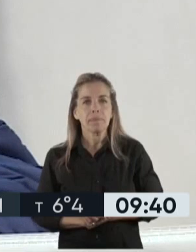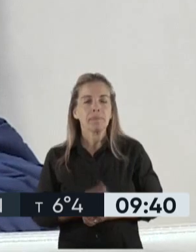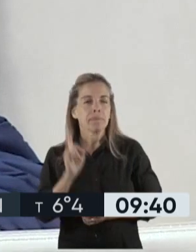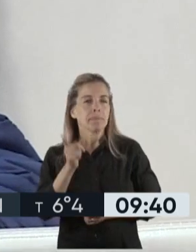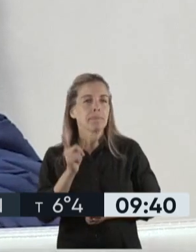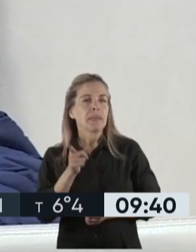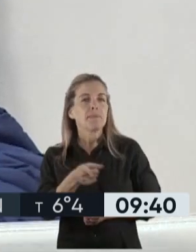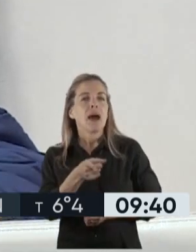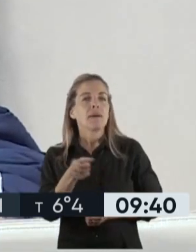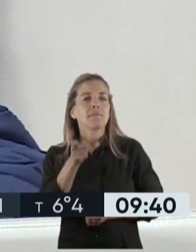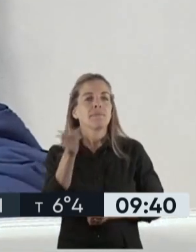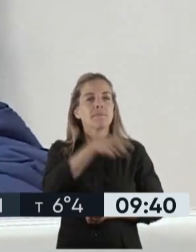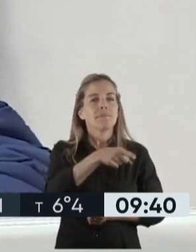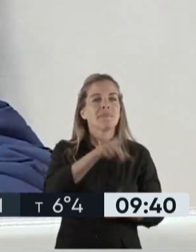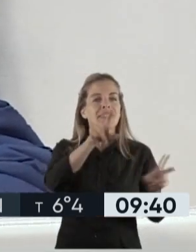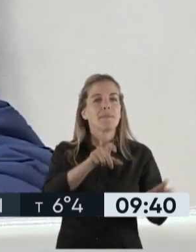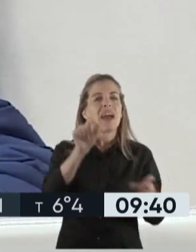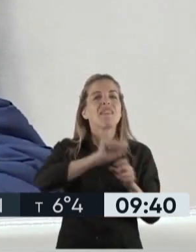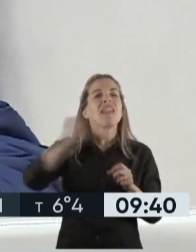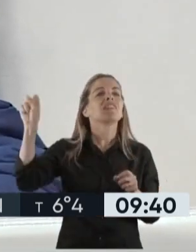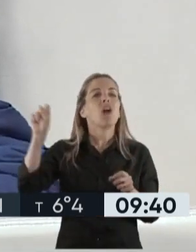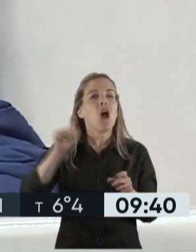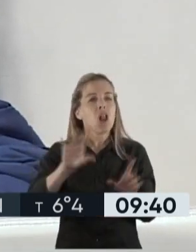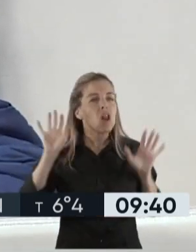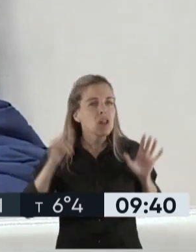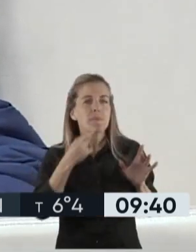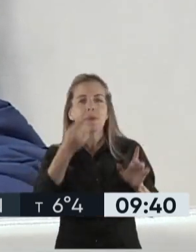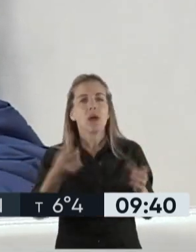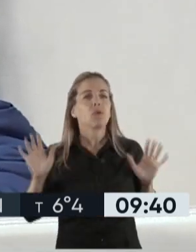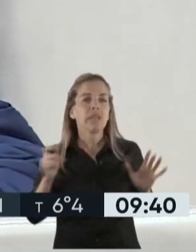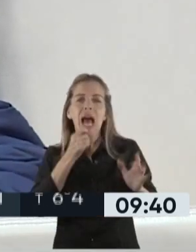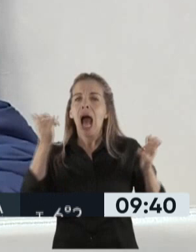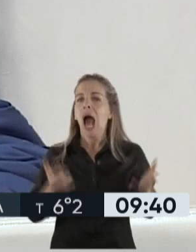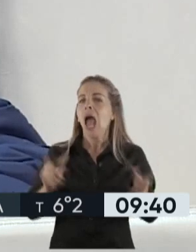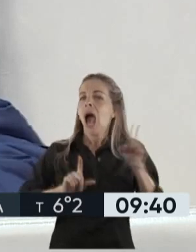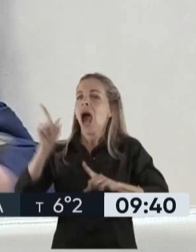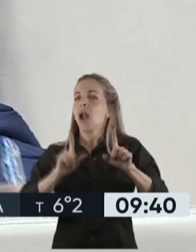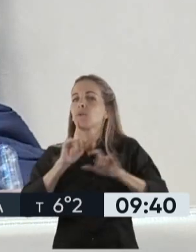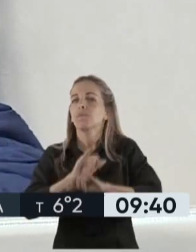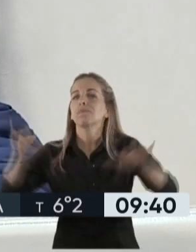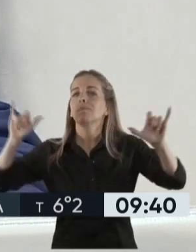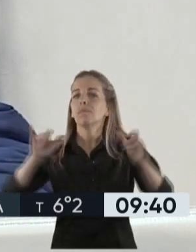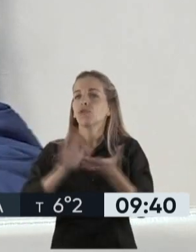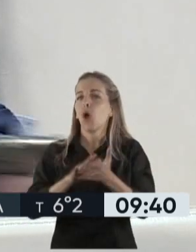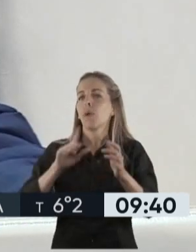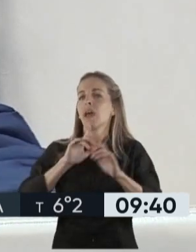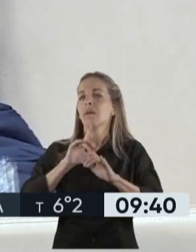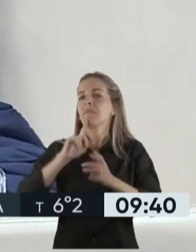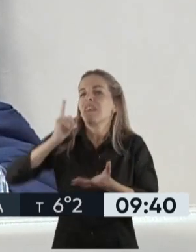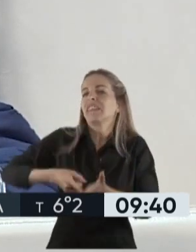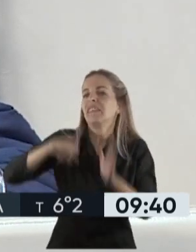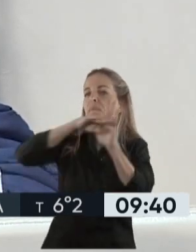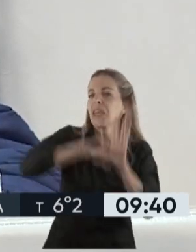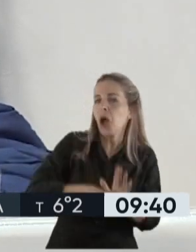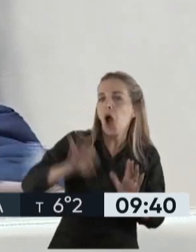Justamente siguiendo con el tema inflación, ¿se prepara algún anuncio de medida? Hay algunas propuestas como en el